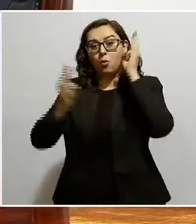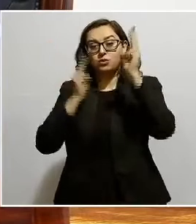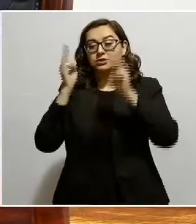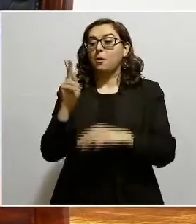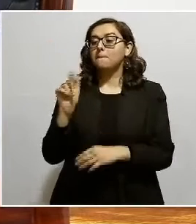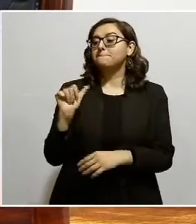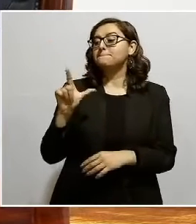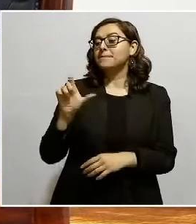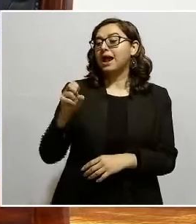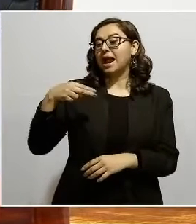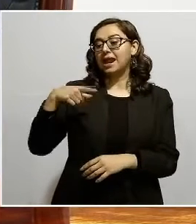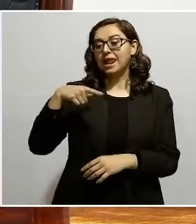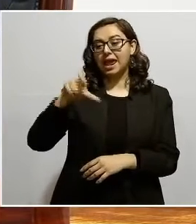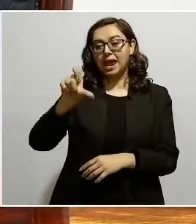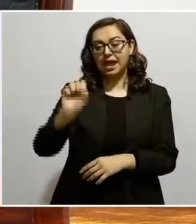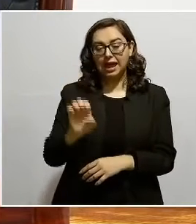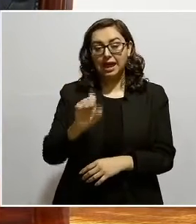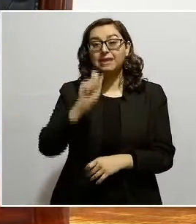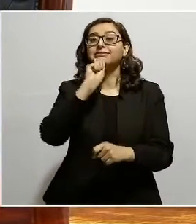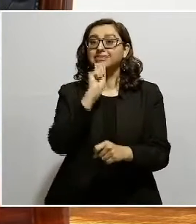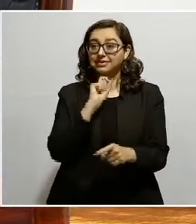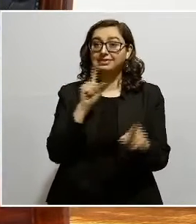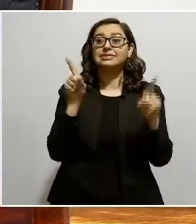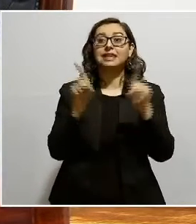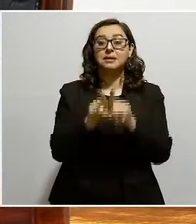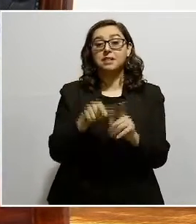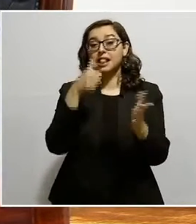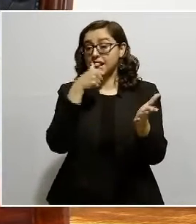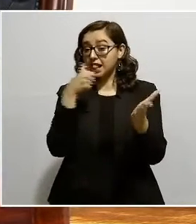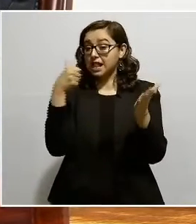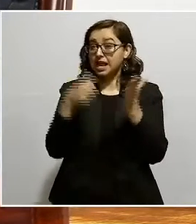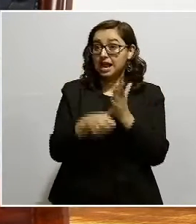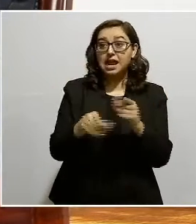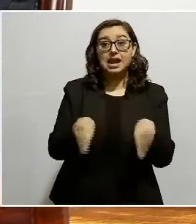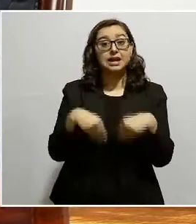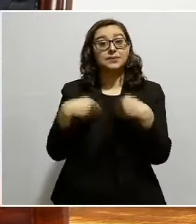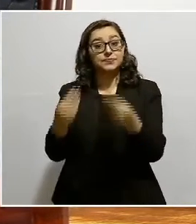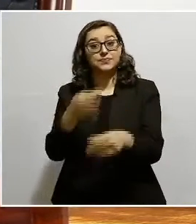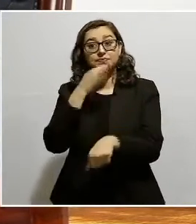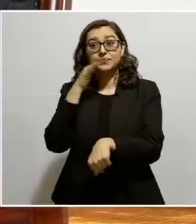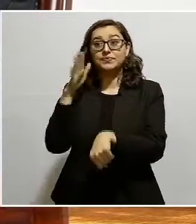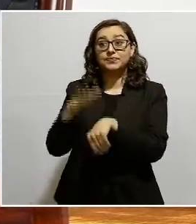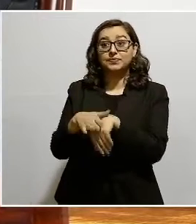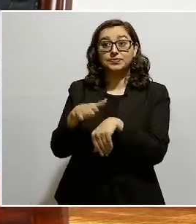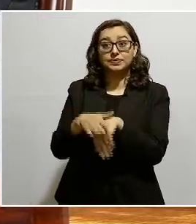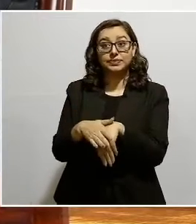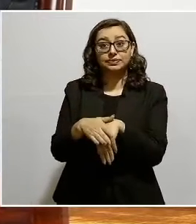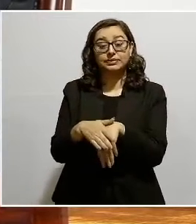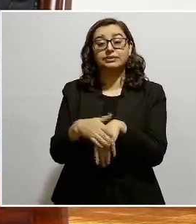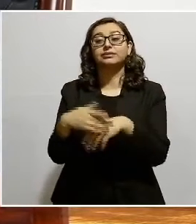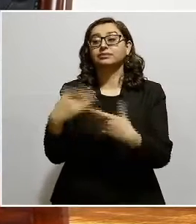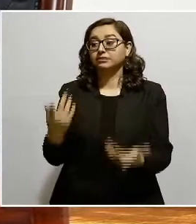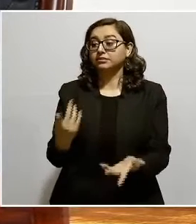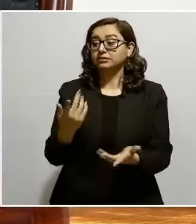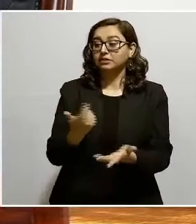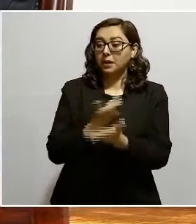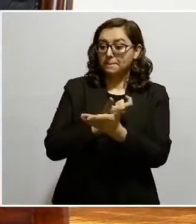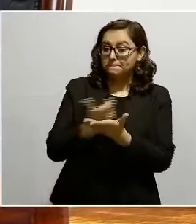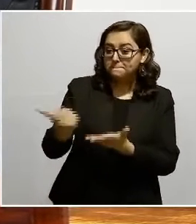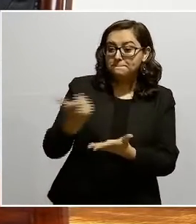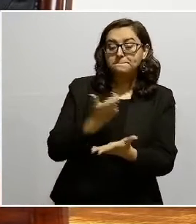Alberto Ruz le envió con una carta adjunta el pago de sus